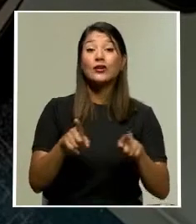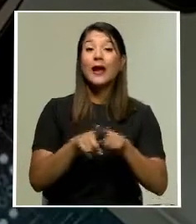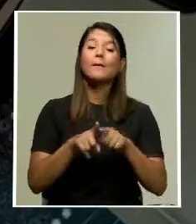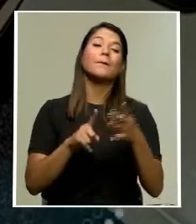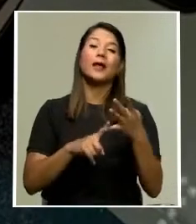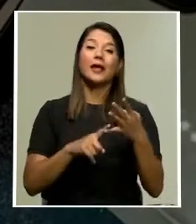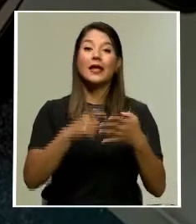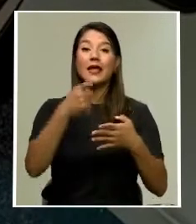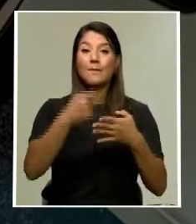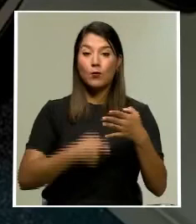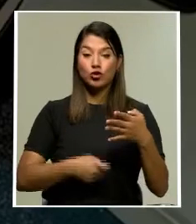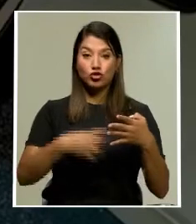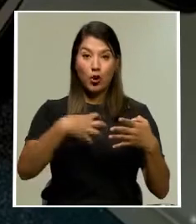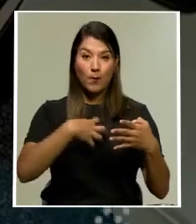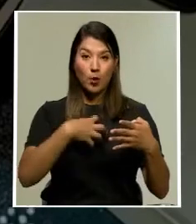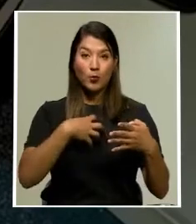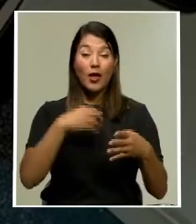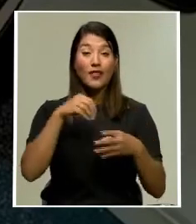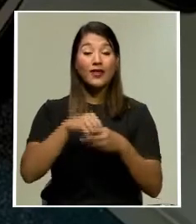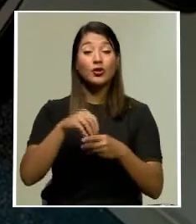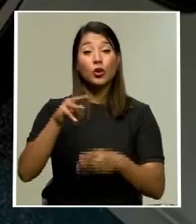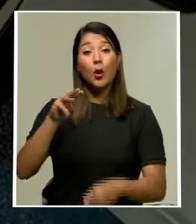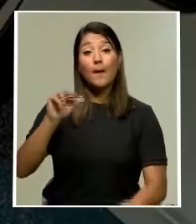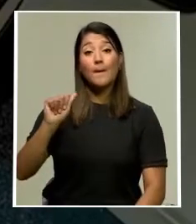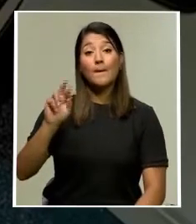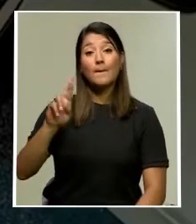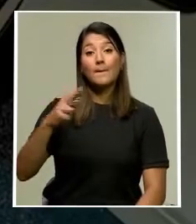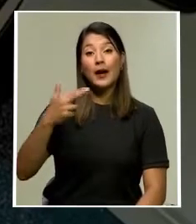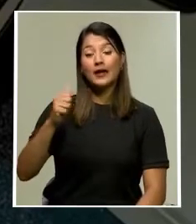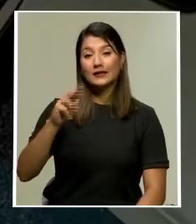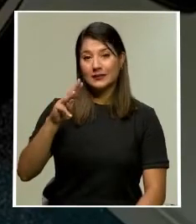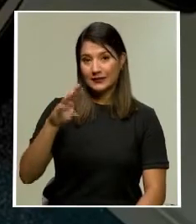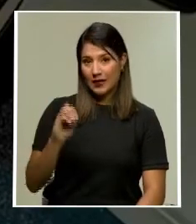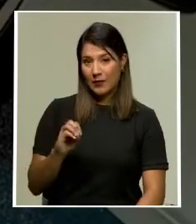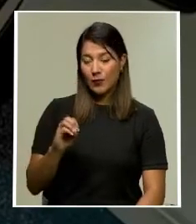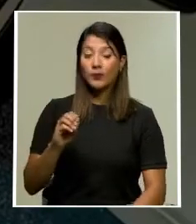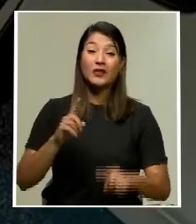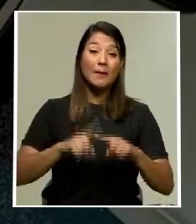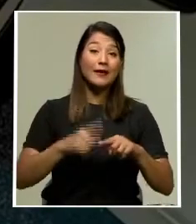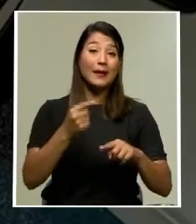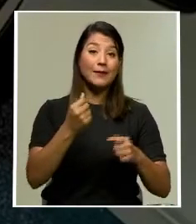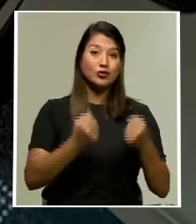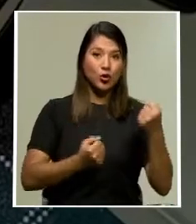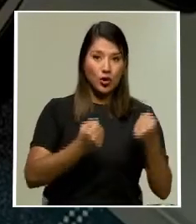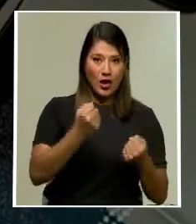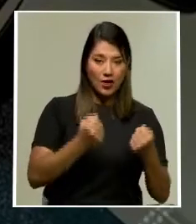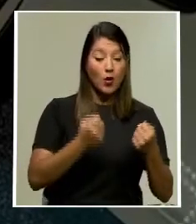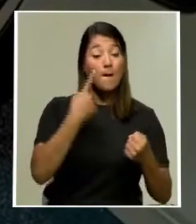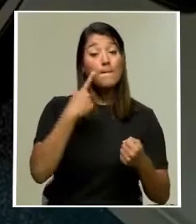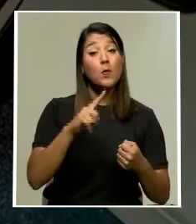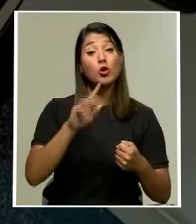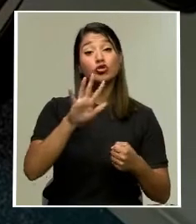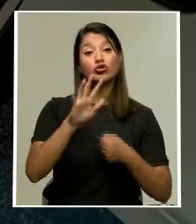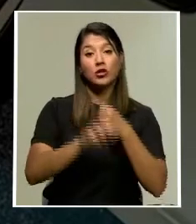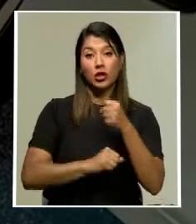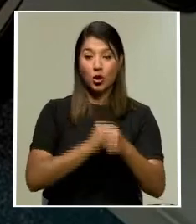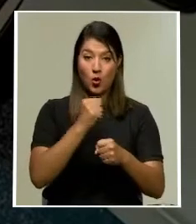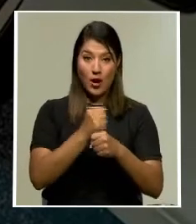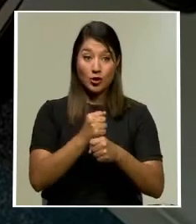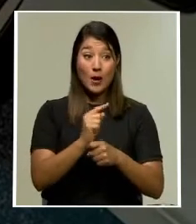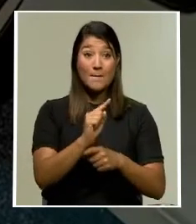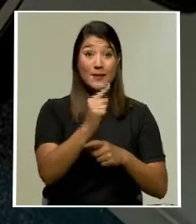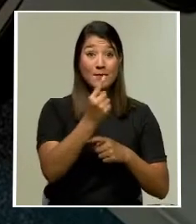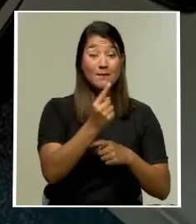la propiedad, incluido dentro del marchamo, y que se calcula con respecto al valor del carro. La exoneración es por 5 años. El primero le exoneran